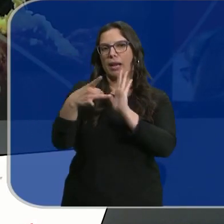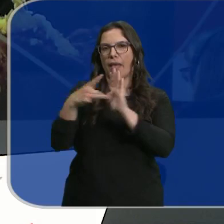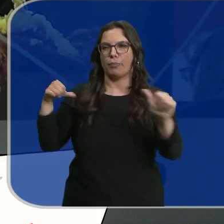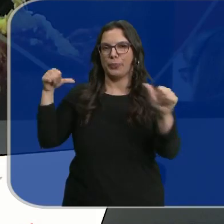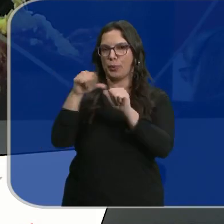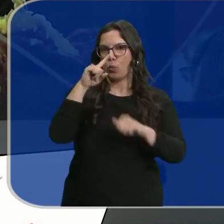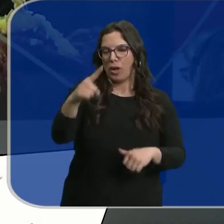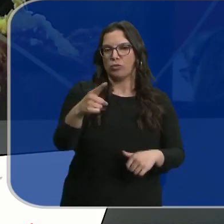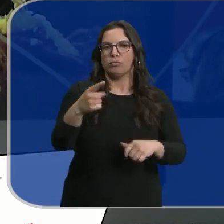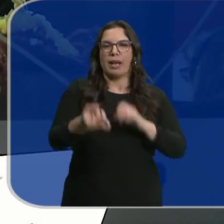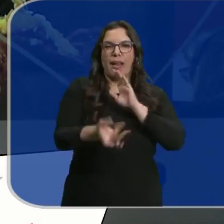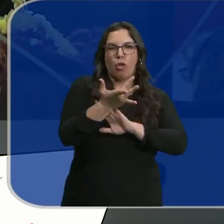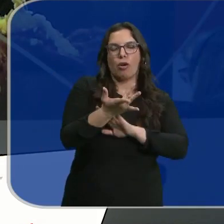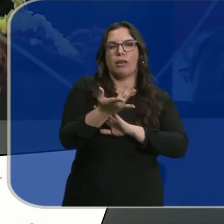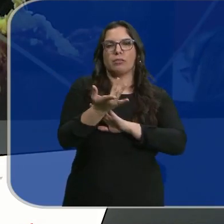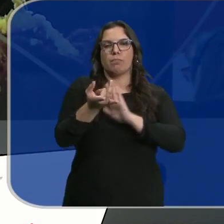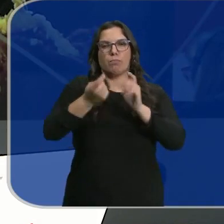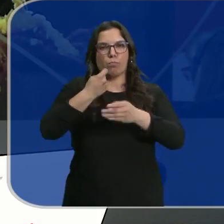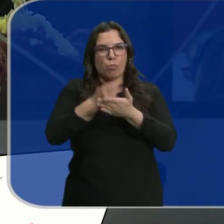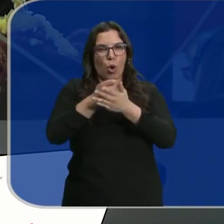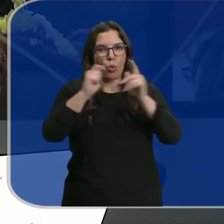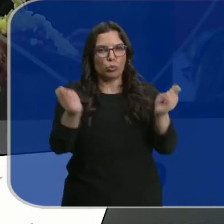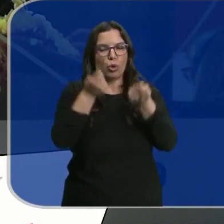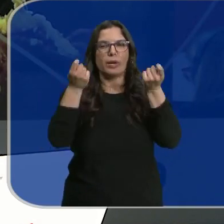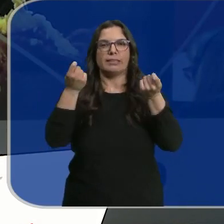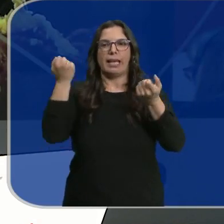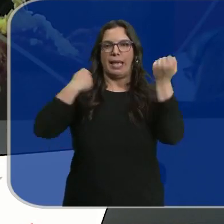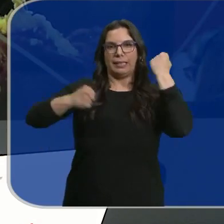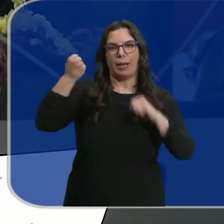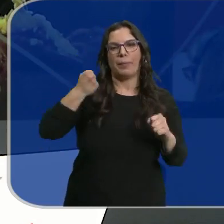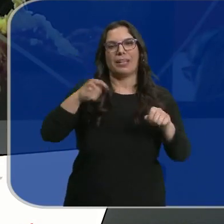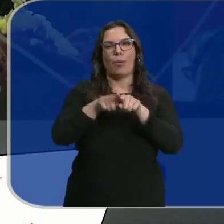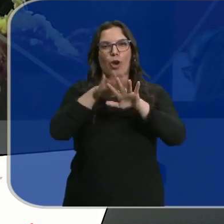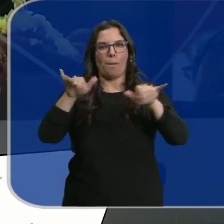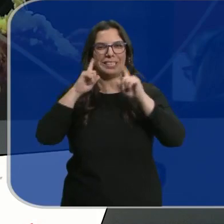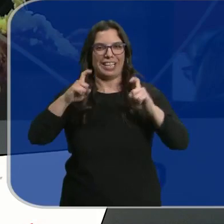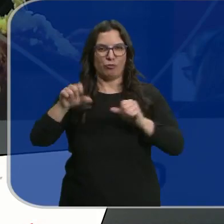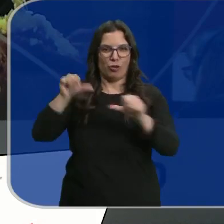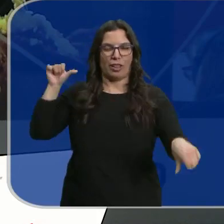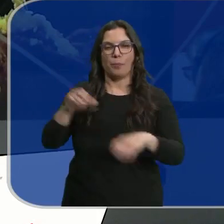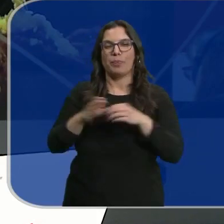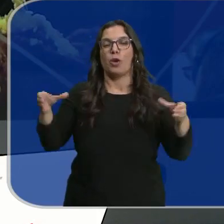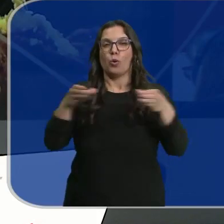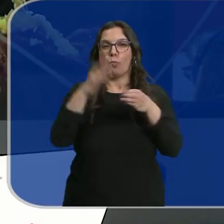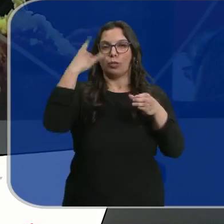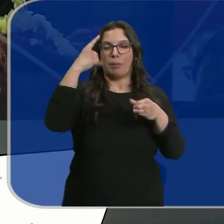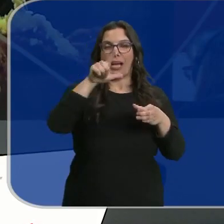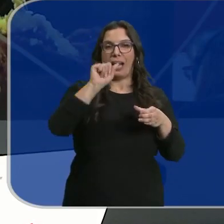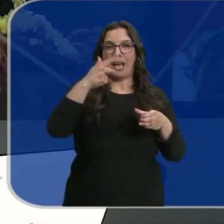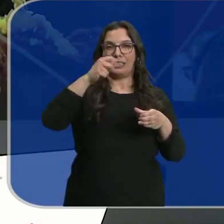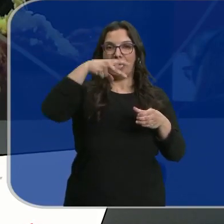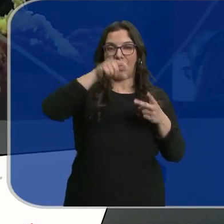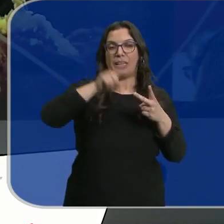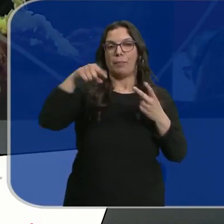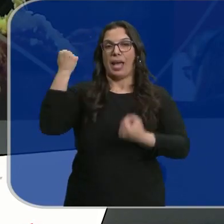todo el año. Creadores, productores e intérpretes van recompensando todo su esfuerzo. La compañía Salmantina Lachana y el actor Alfredo Noval,